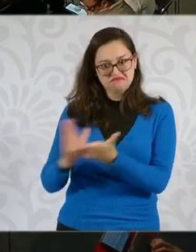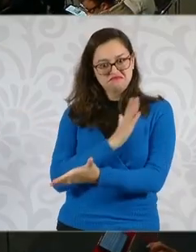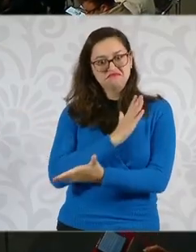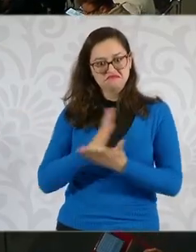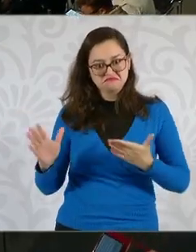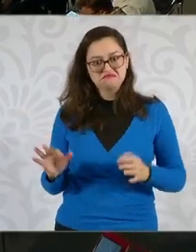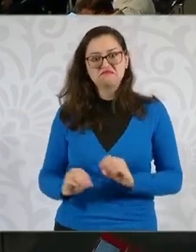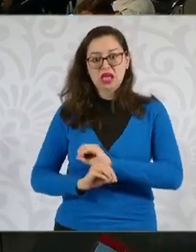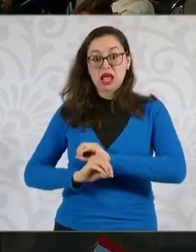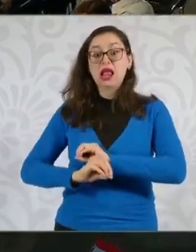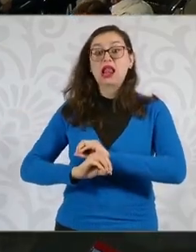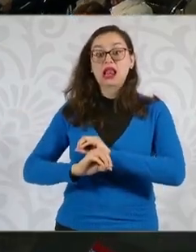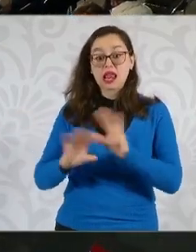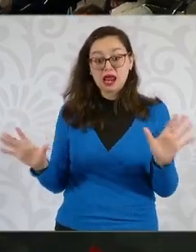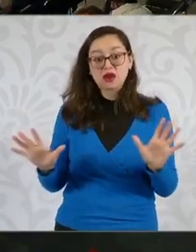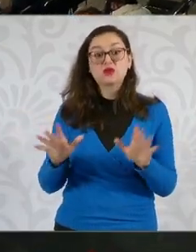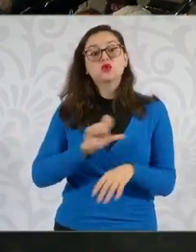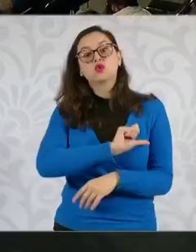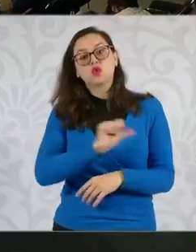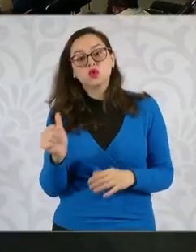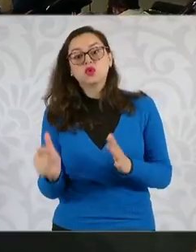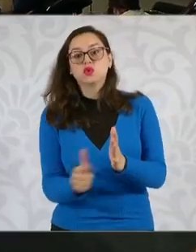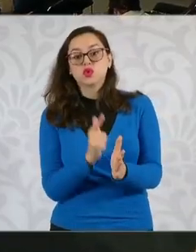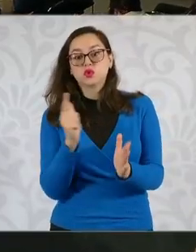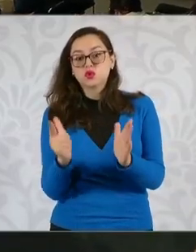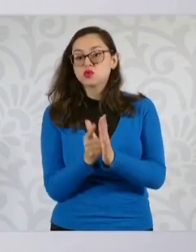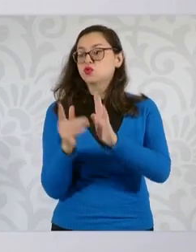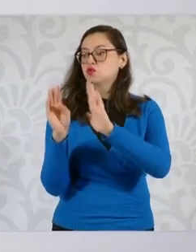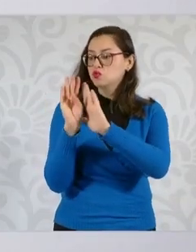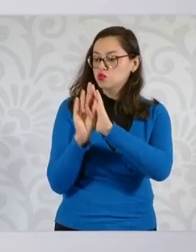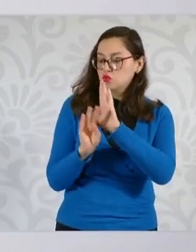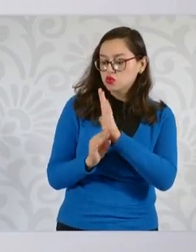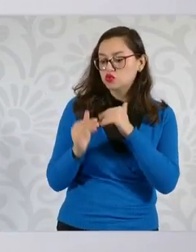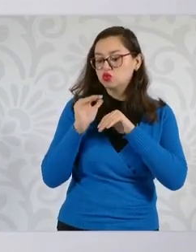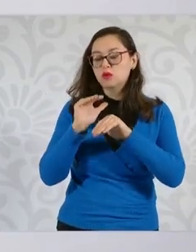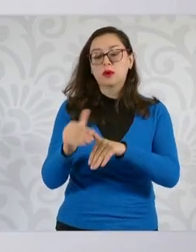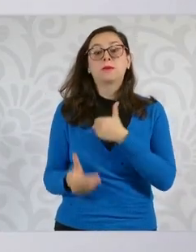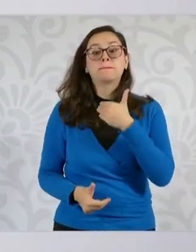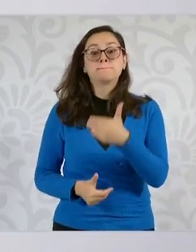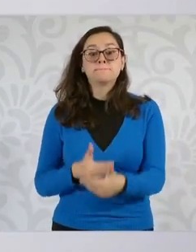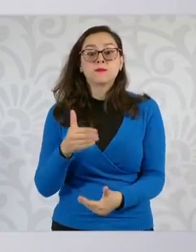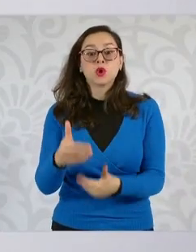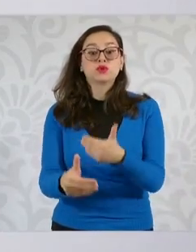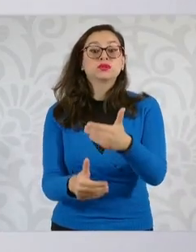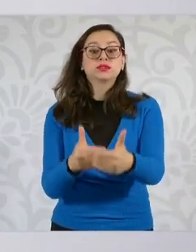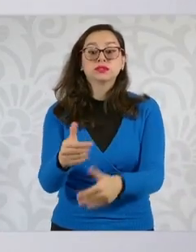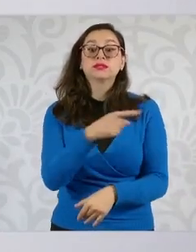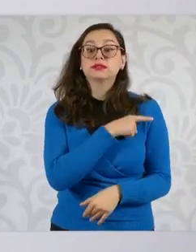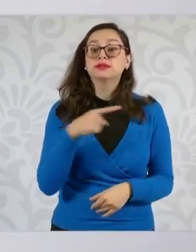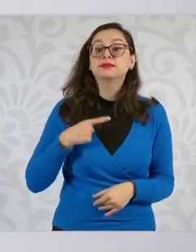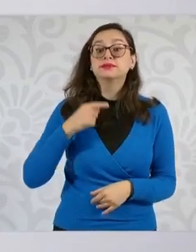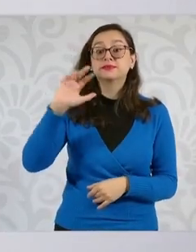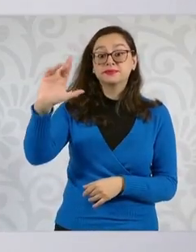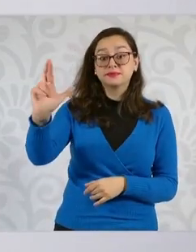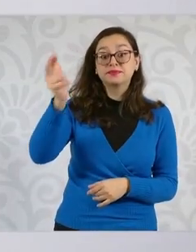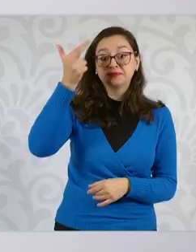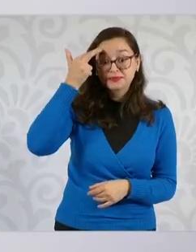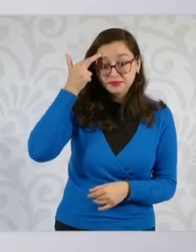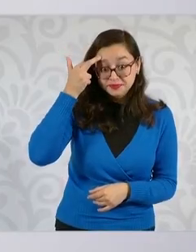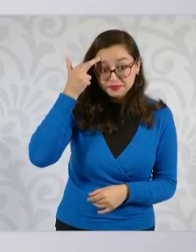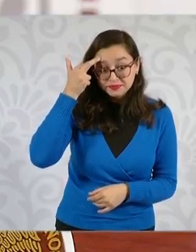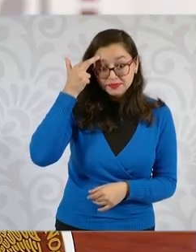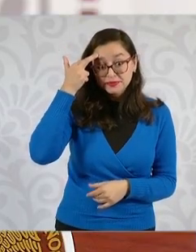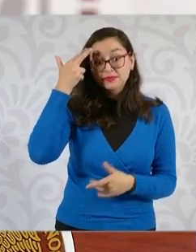reglas hasta muchas leyes que tienen que ver con los procedimientos recuerden que la reforma al poder judicial también